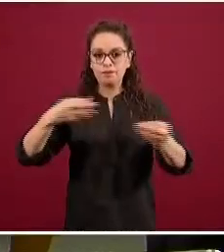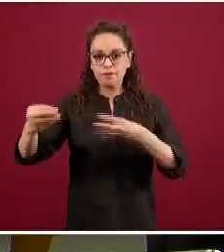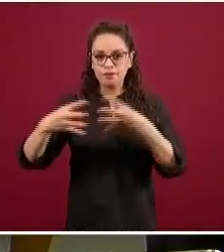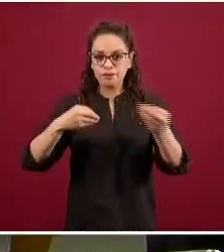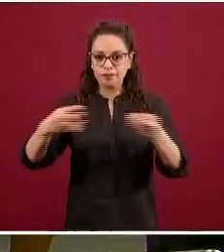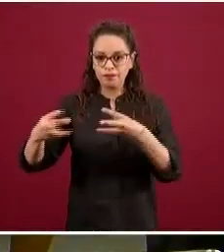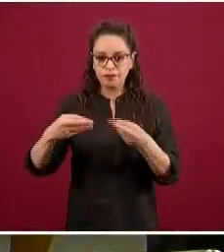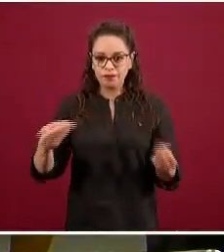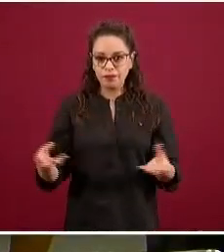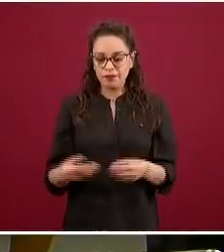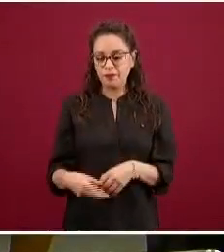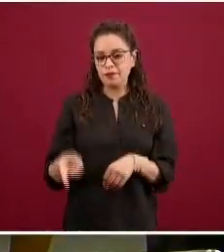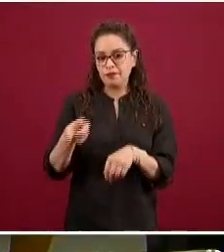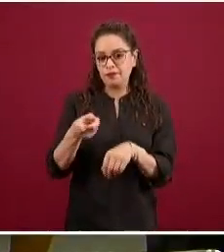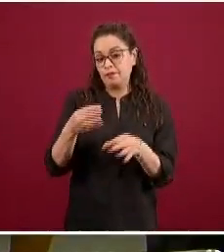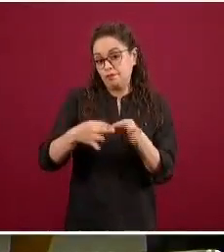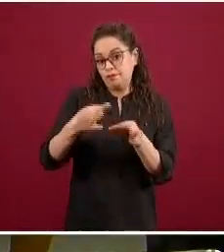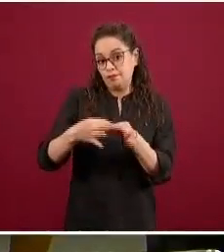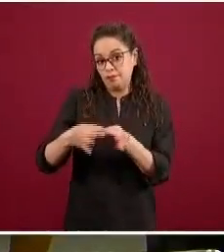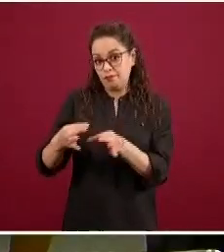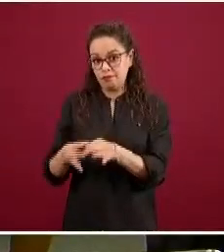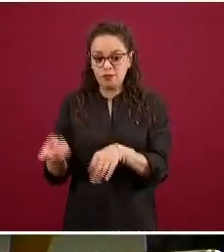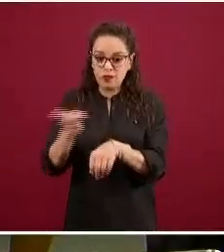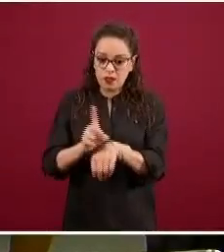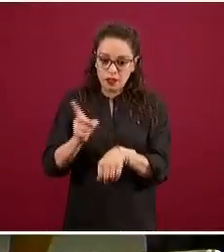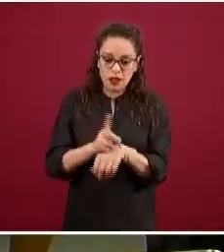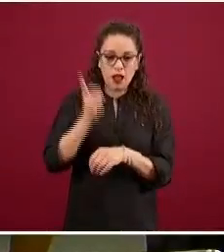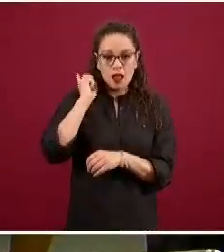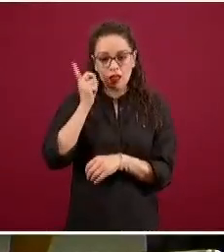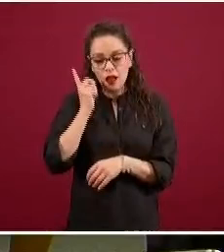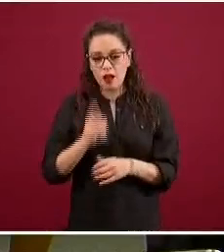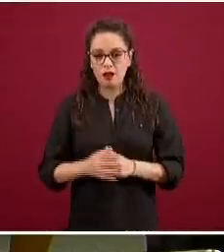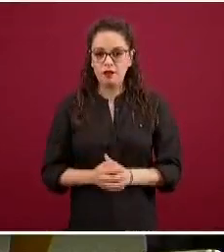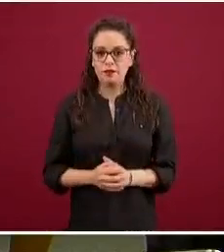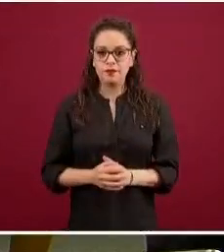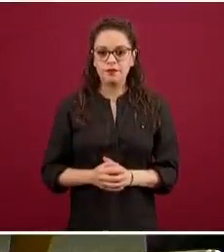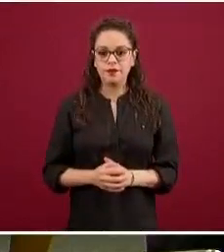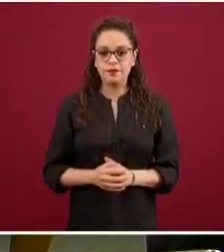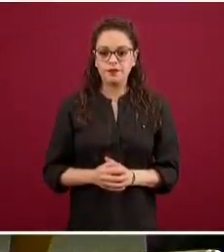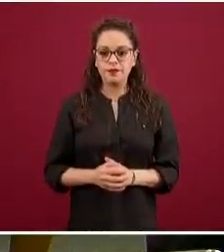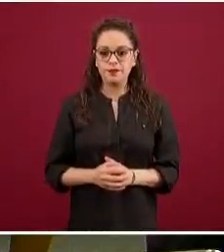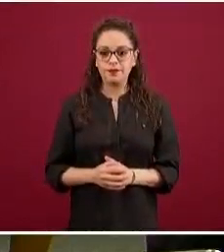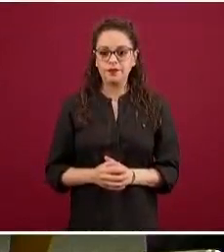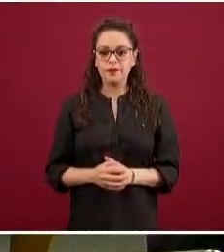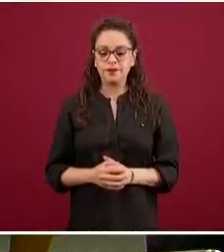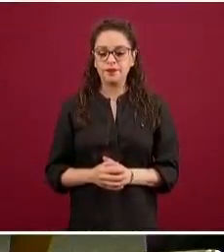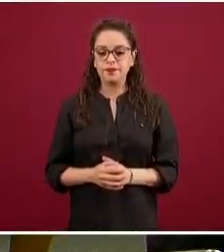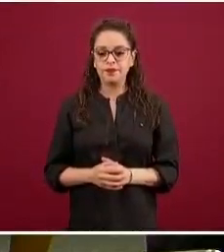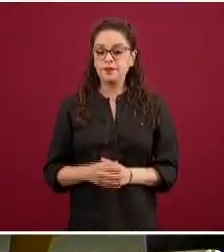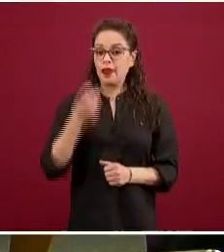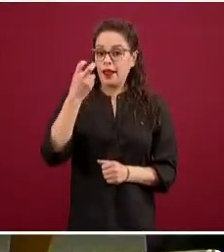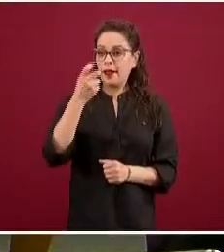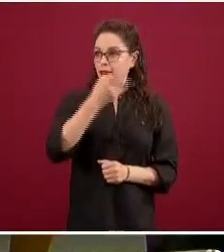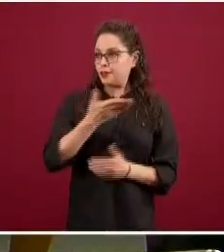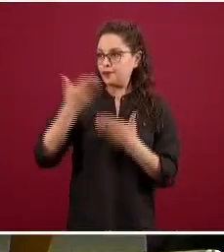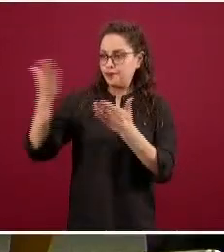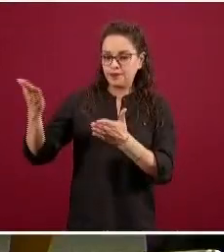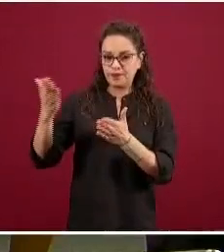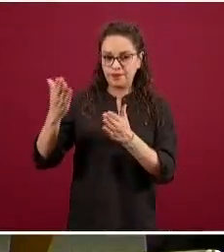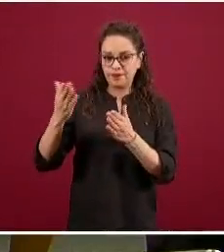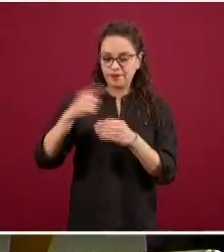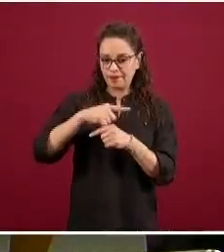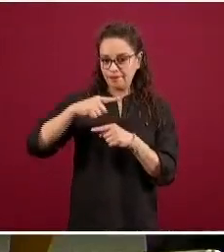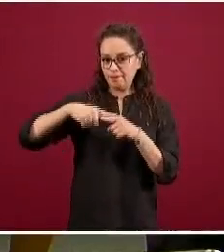hora que se tiene que tomar decisiones. Esta gráfica. Ayer creo que alguna de ustedes me preguntaba sobre